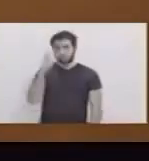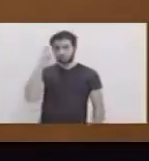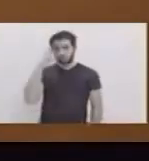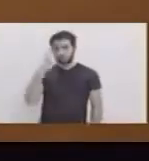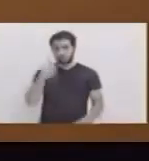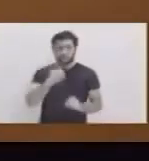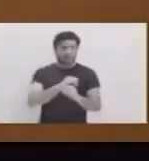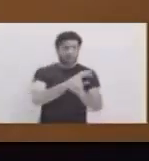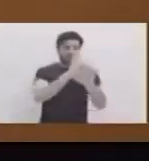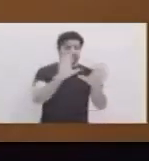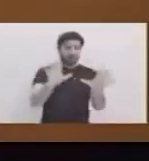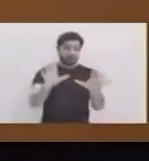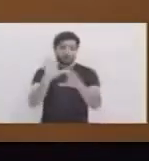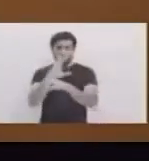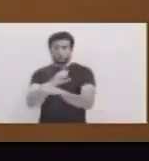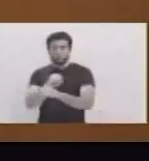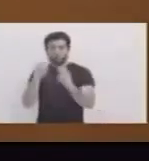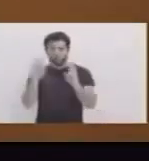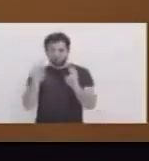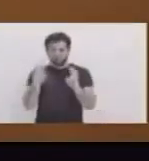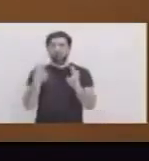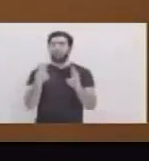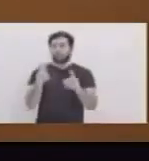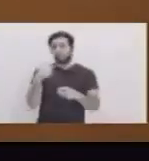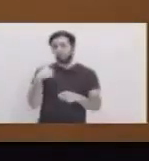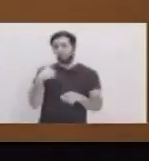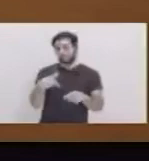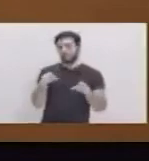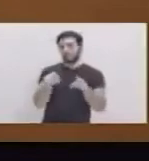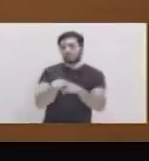que hemos estado viendo, claro oscuro,